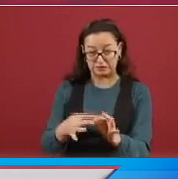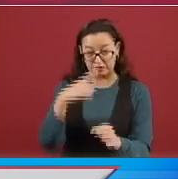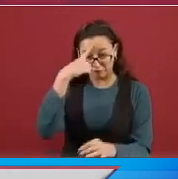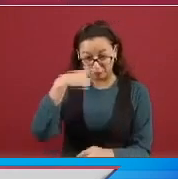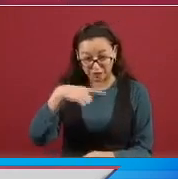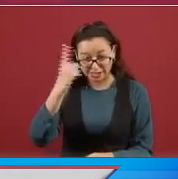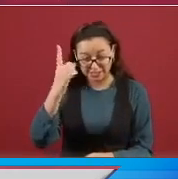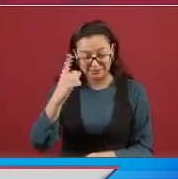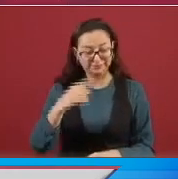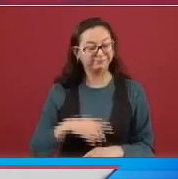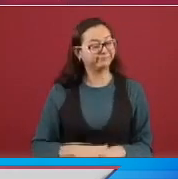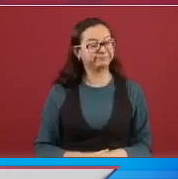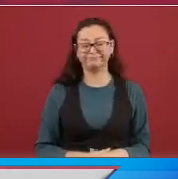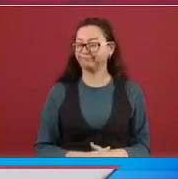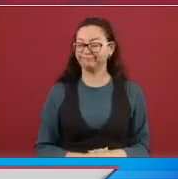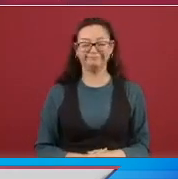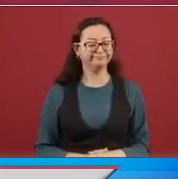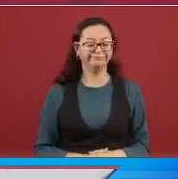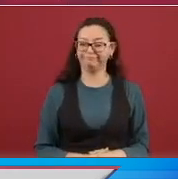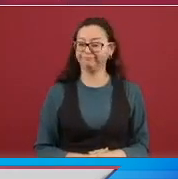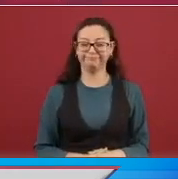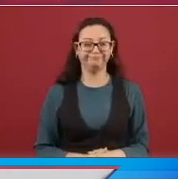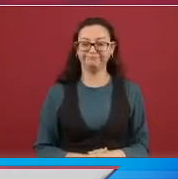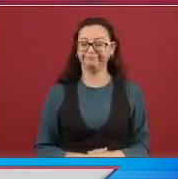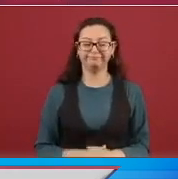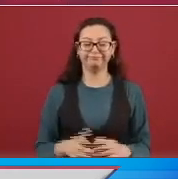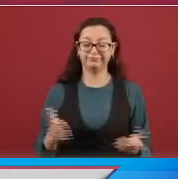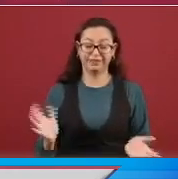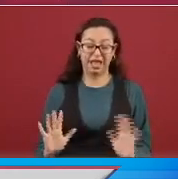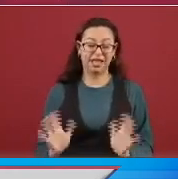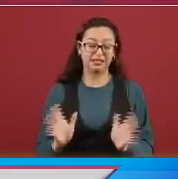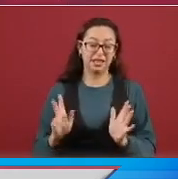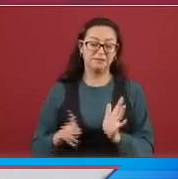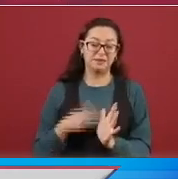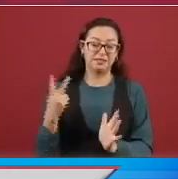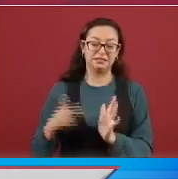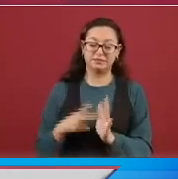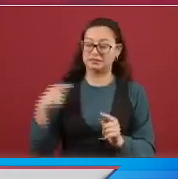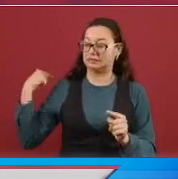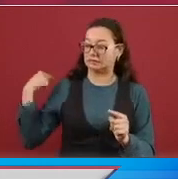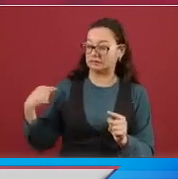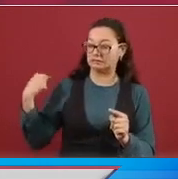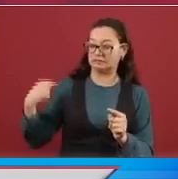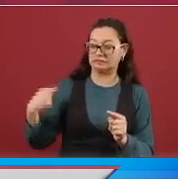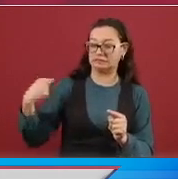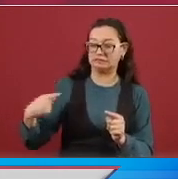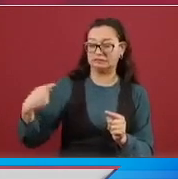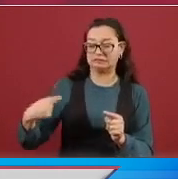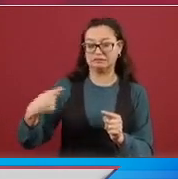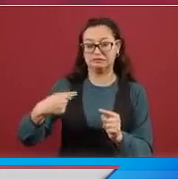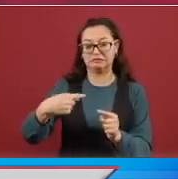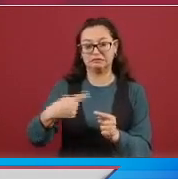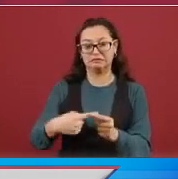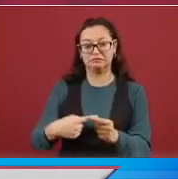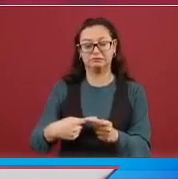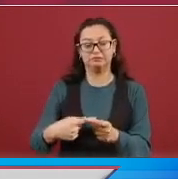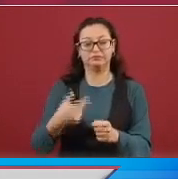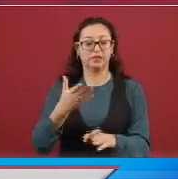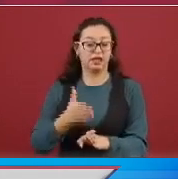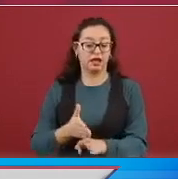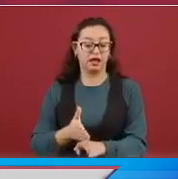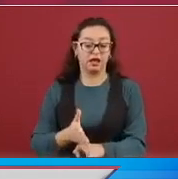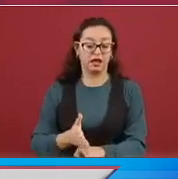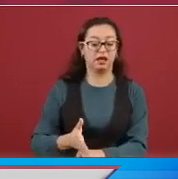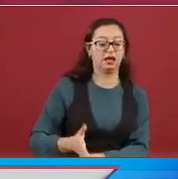de 500 a 600 mil barriles diarios con una inversión aproximada de 25 mil millones de pesos. La refinería de Madero requiere